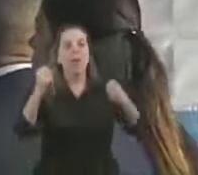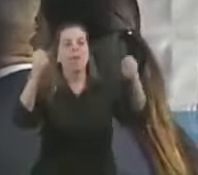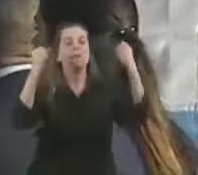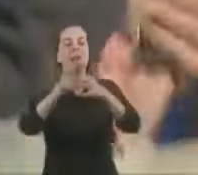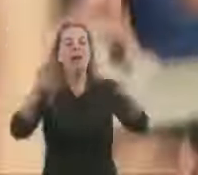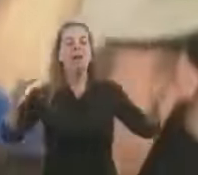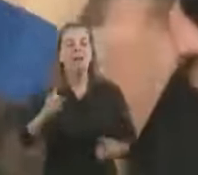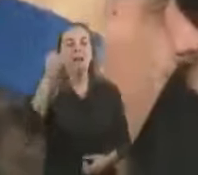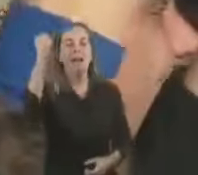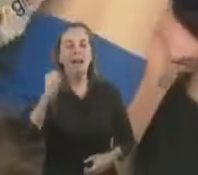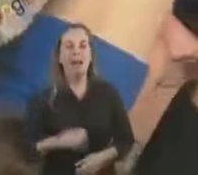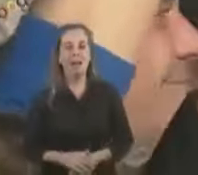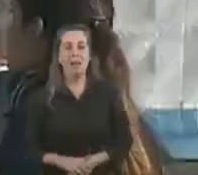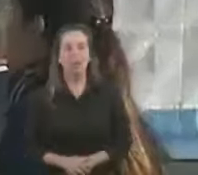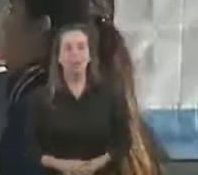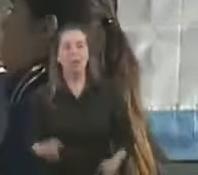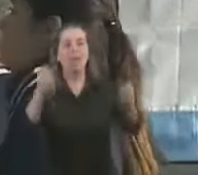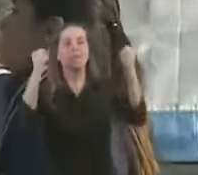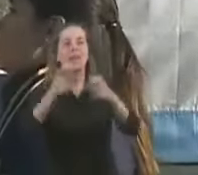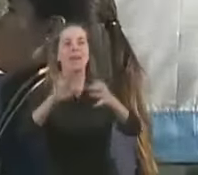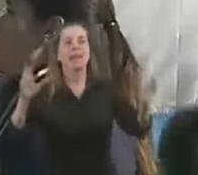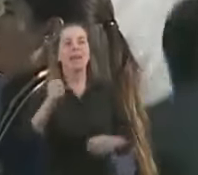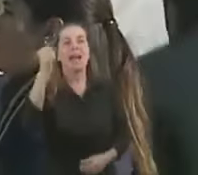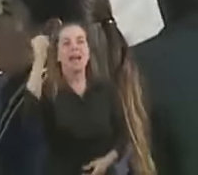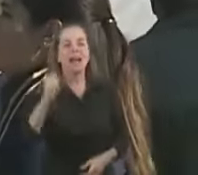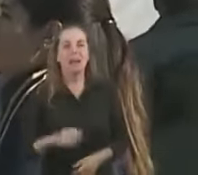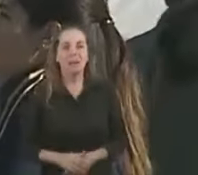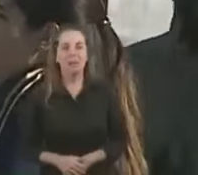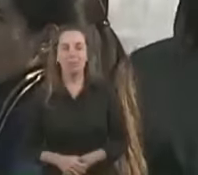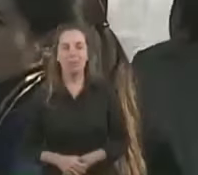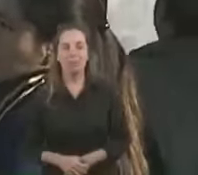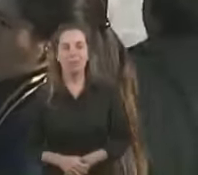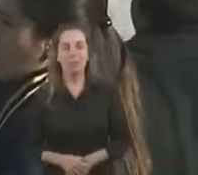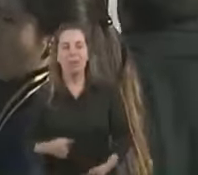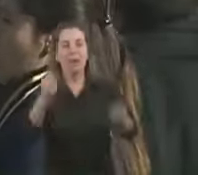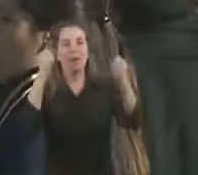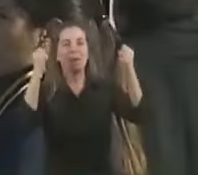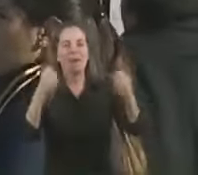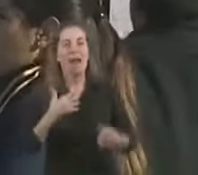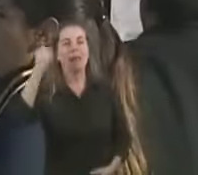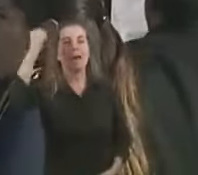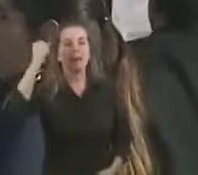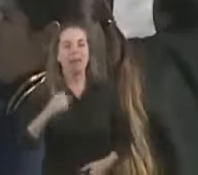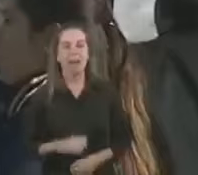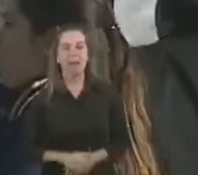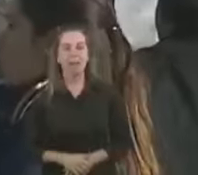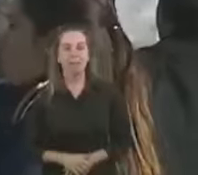libertad, carajo! ¡Viva, ¡viva la libertad, carajo! ¡Viva, ¡viva la patria!